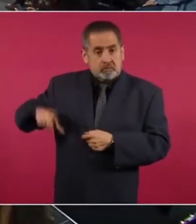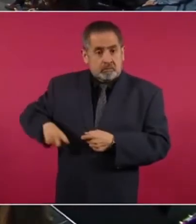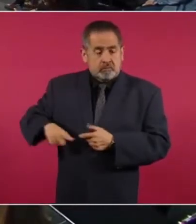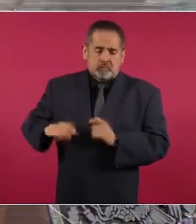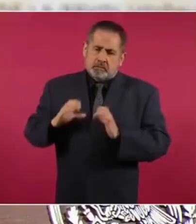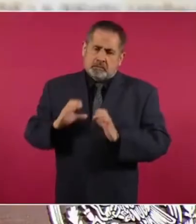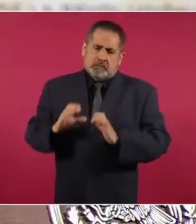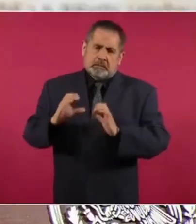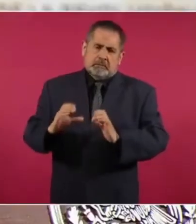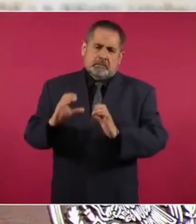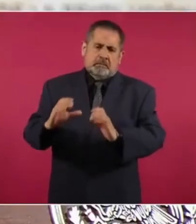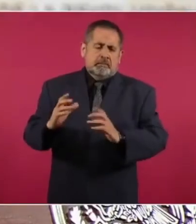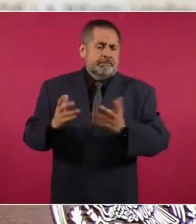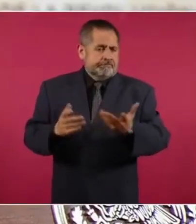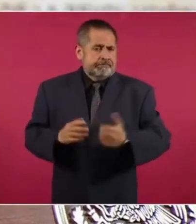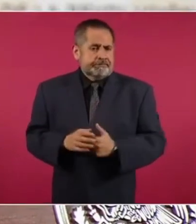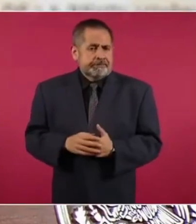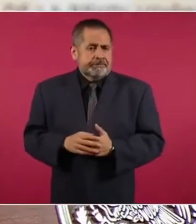porque es